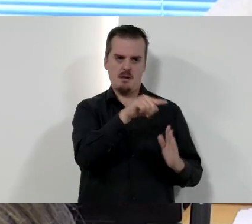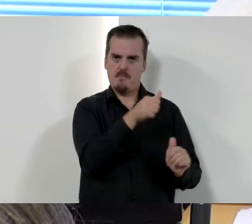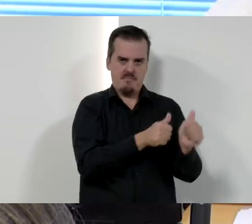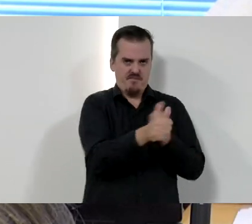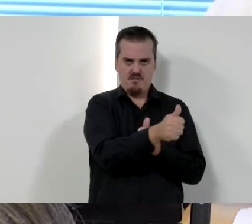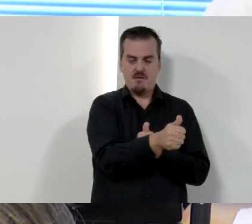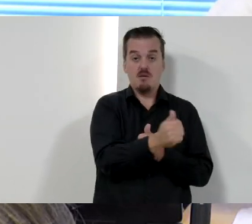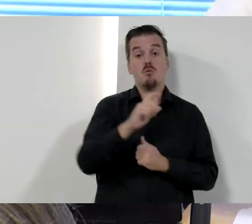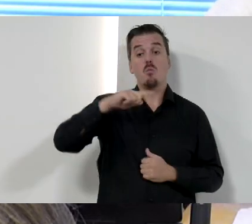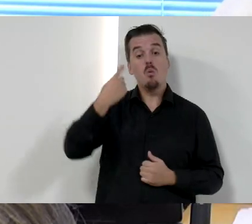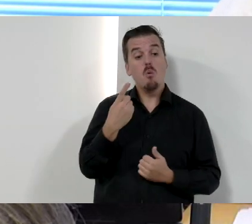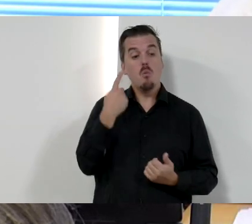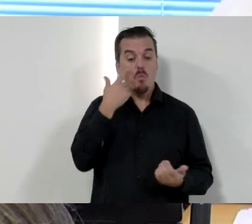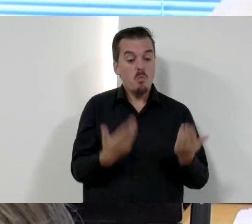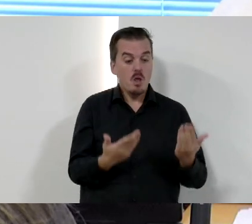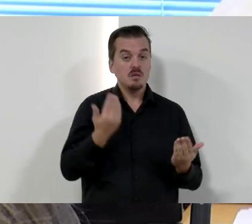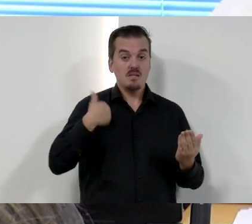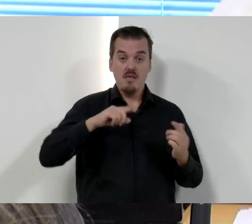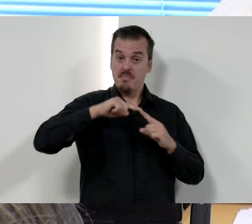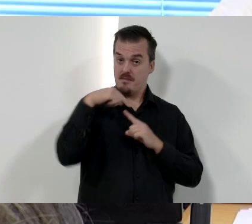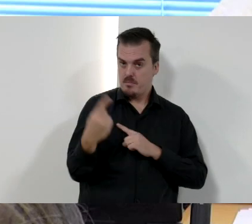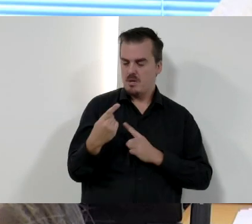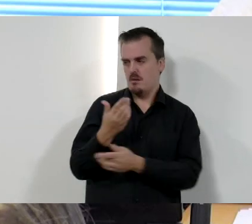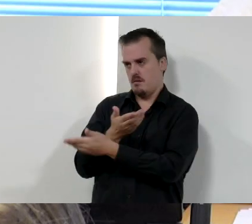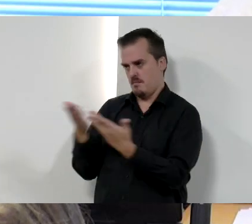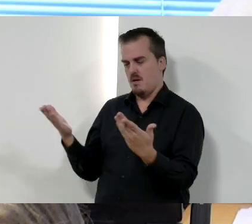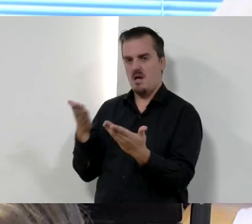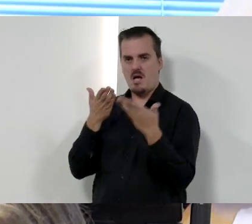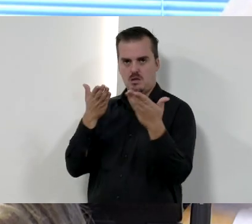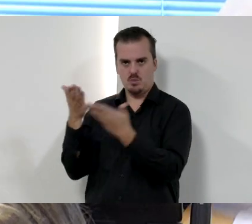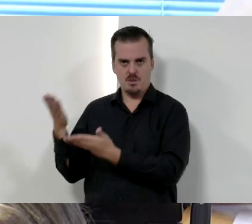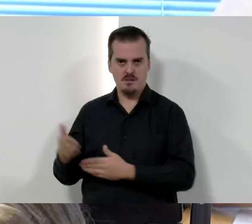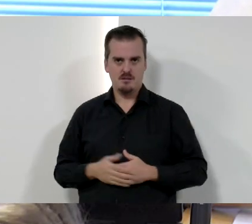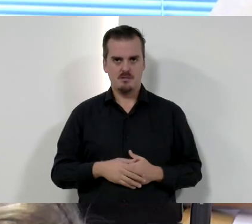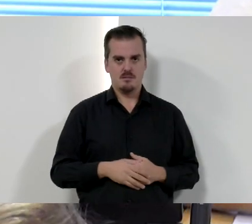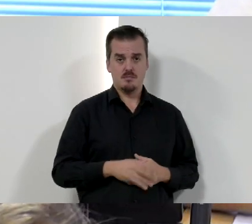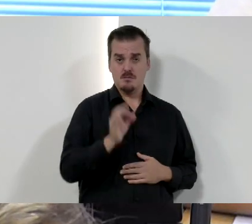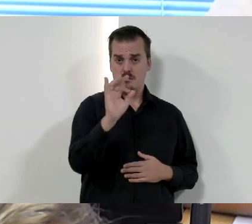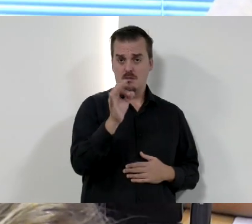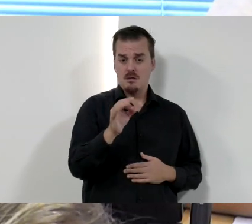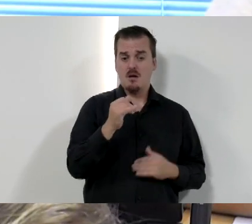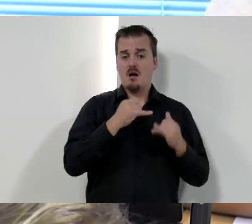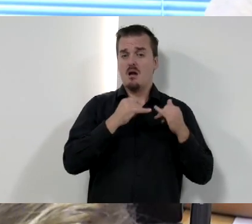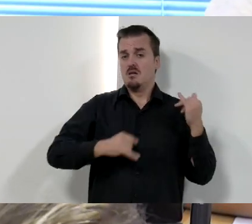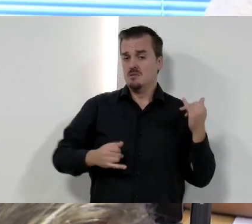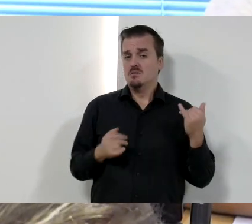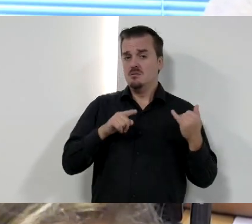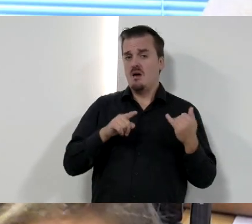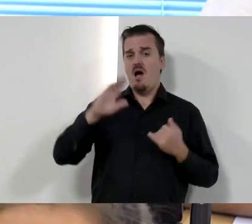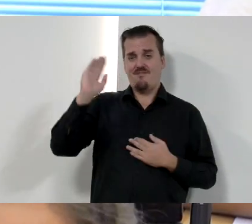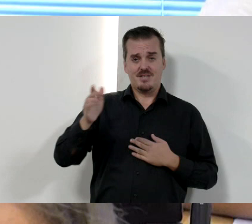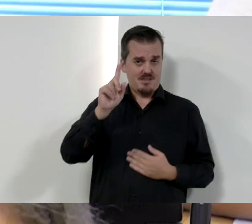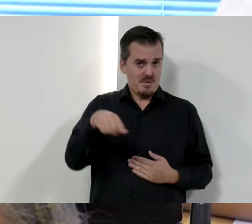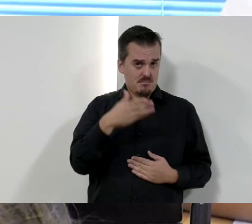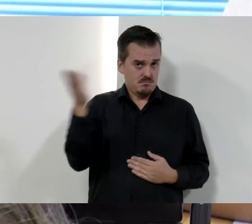valoración, pues podamos seguir ayudando al resto de familias, que efectivamente la crisis también les afecta,